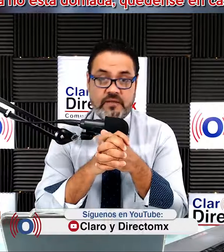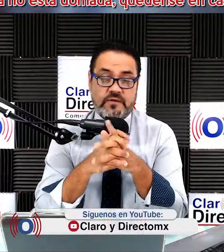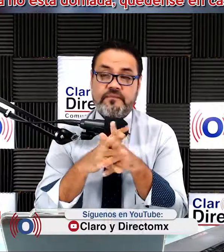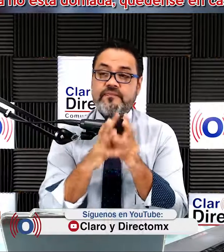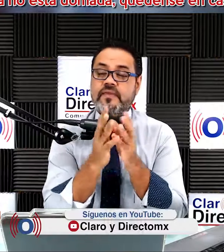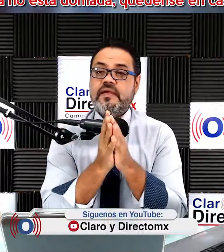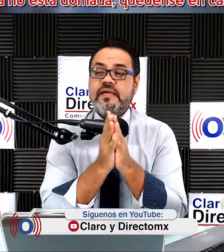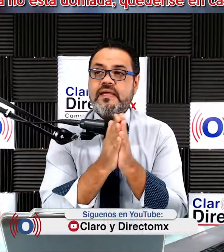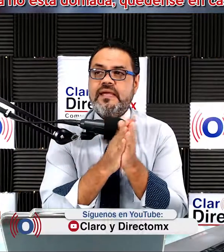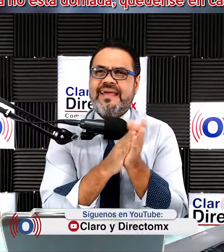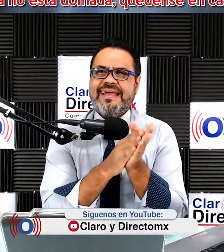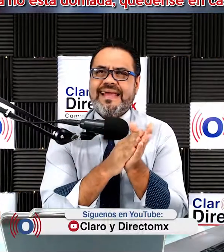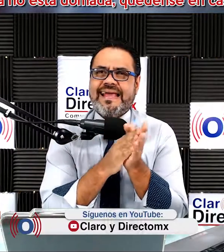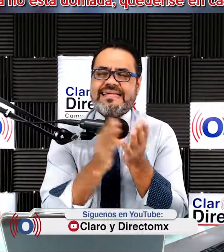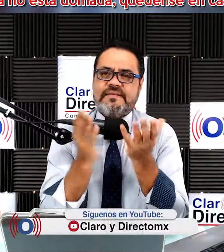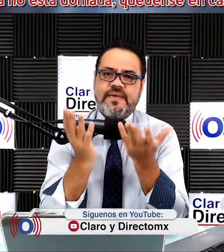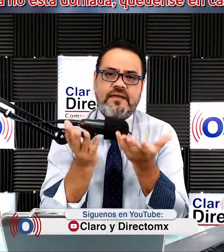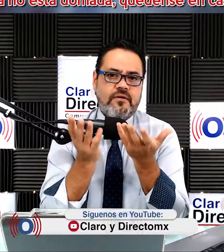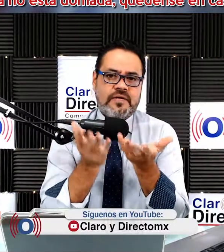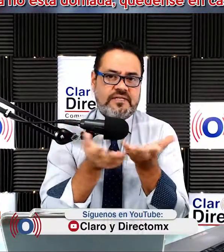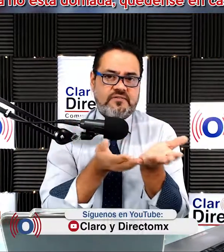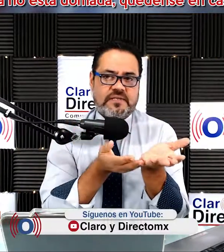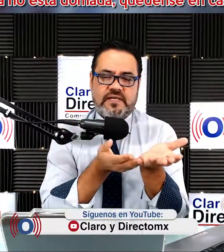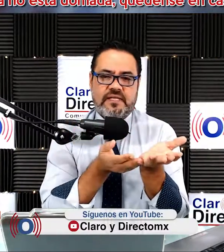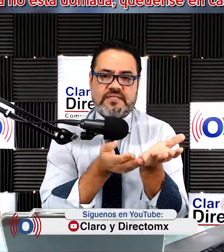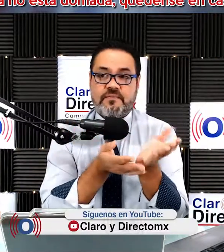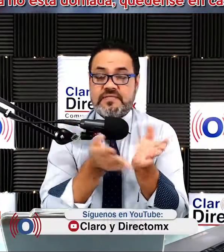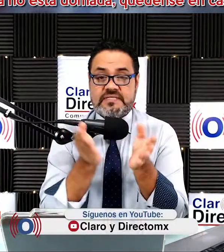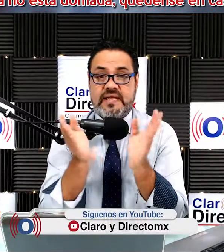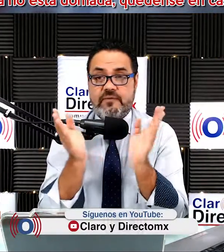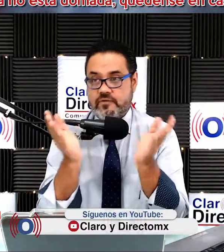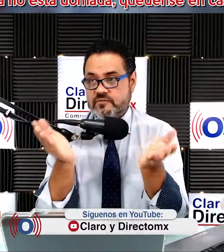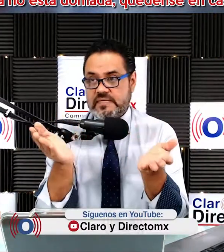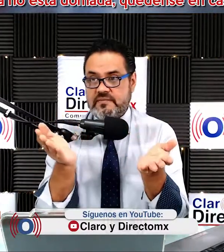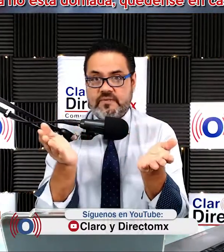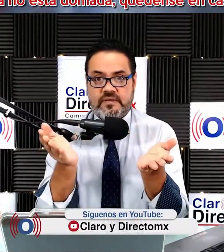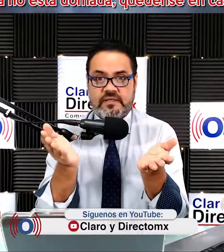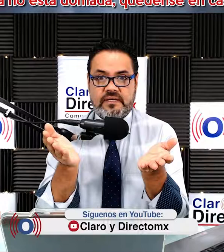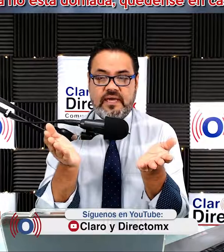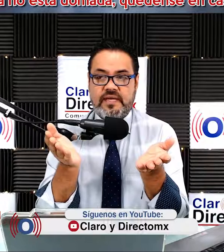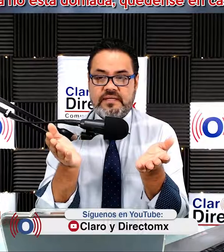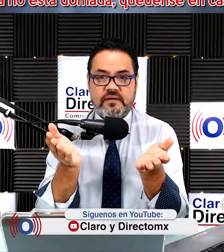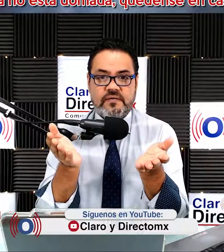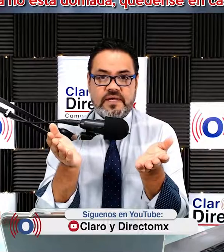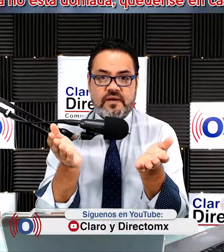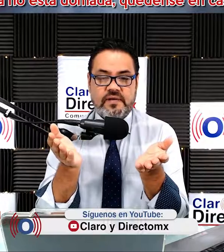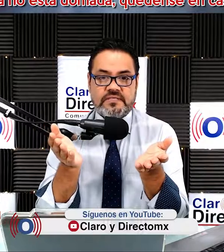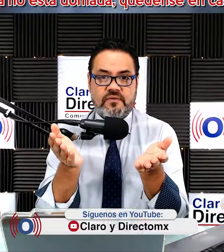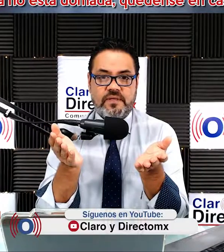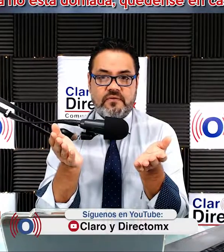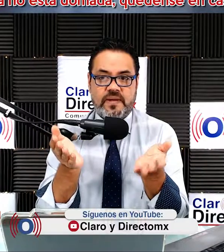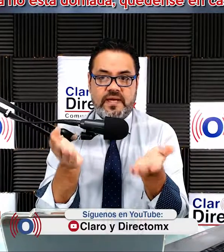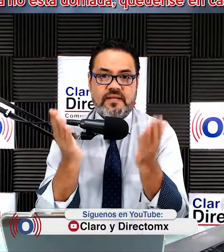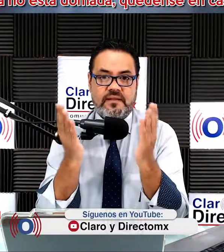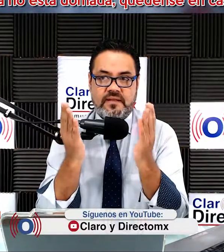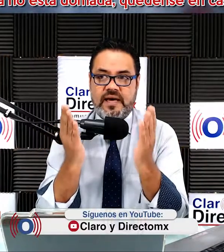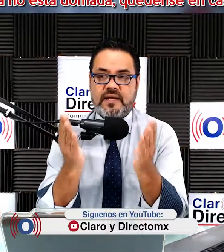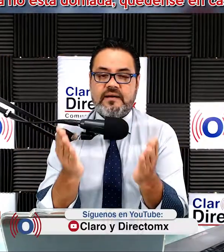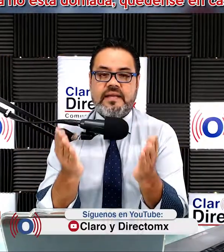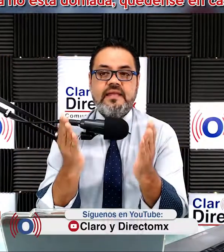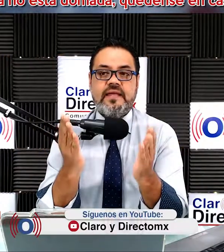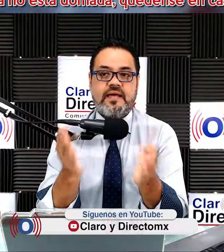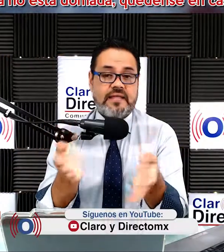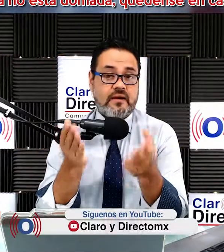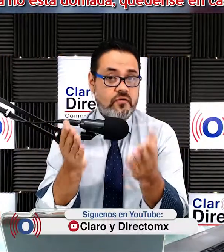López Obrador, que si bien no es el especialista, pues es la voz más importante que hay en el gobierno en este momento para